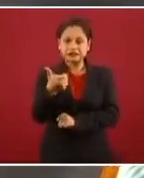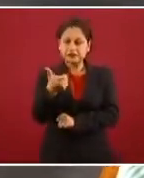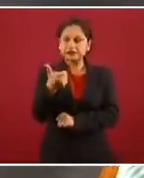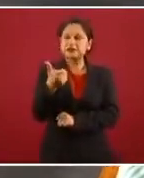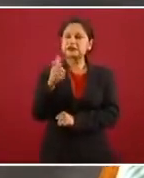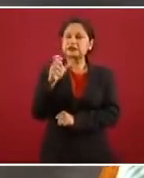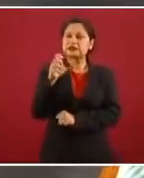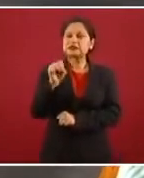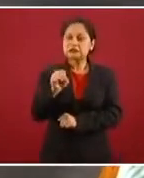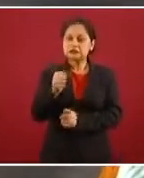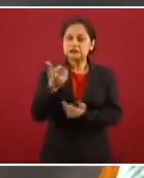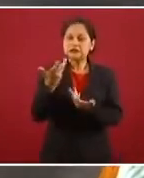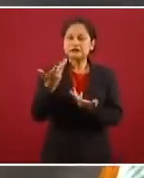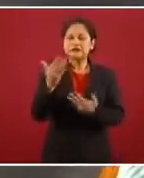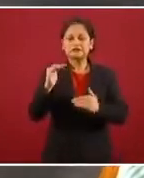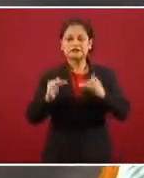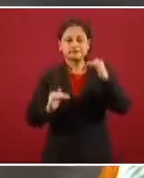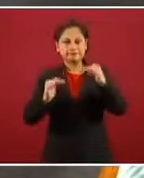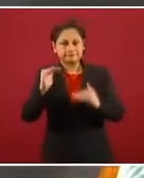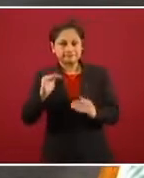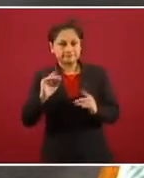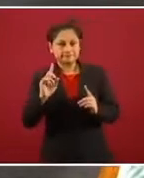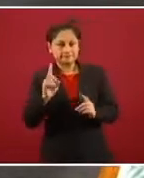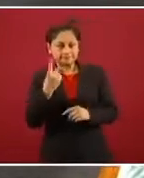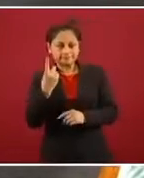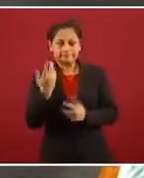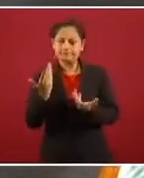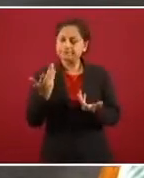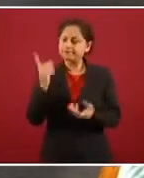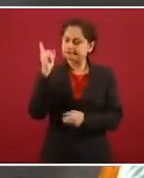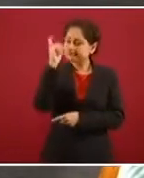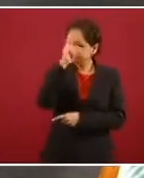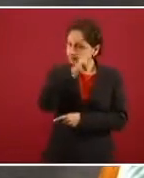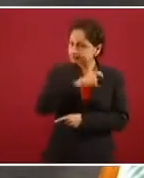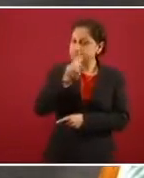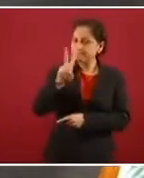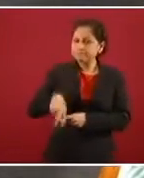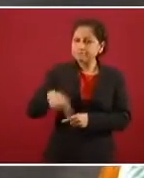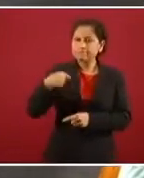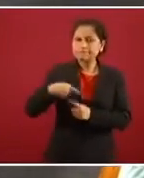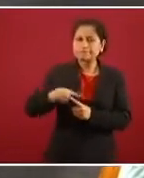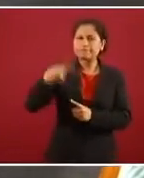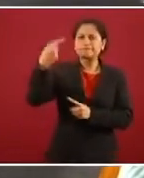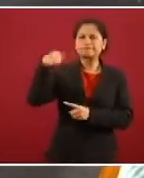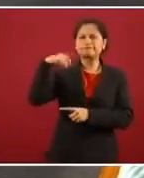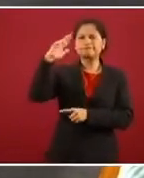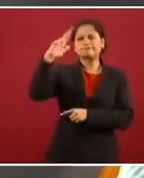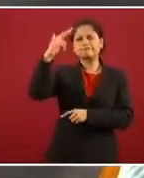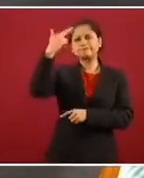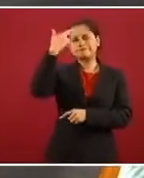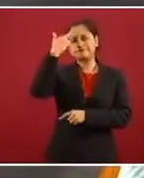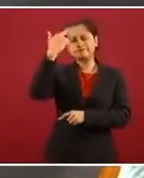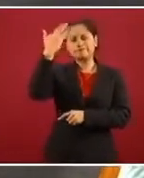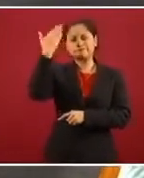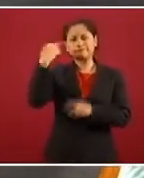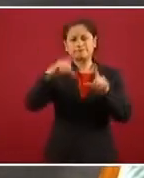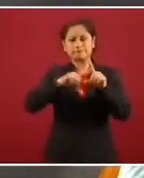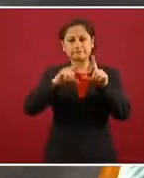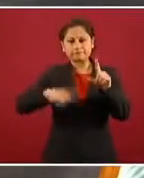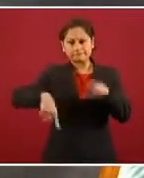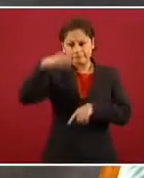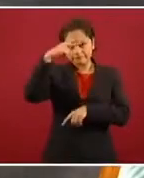difícil. Aún así, aquel estado era un estado pues medianamente robusto que todavía podía contar con